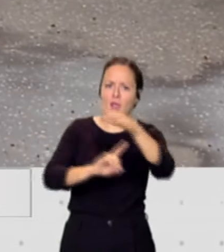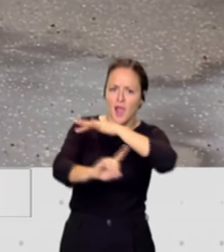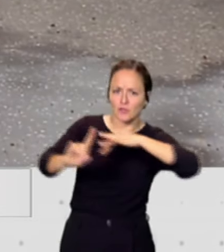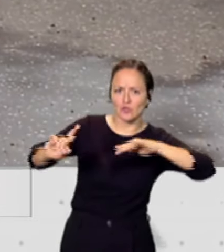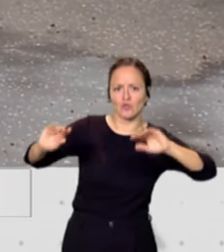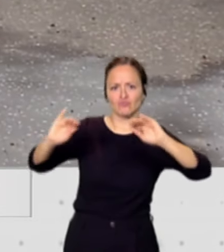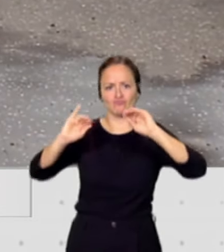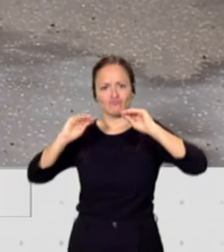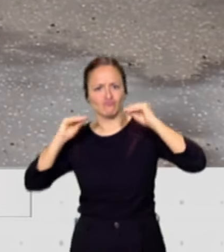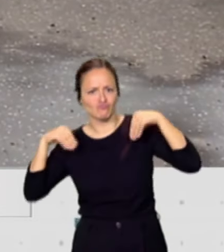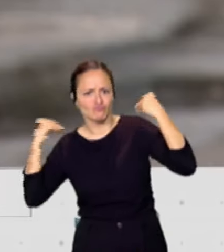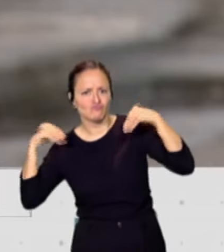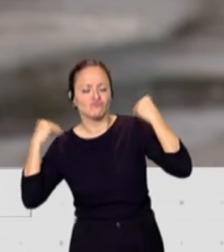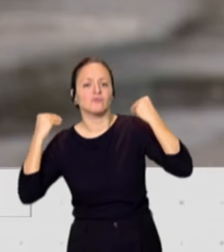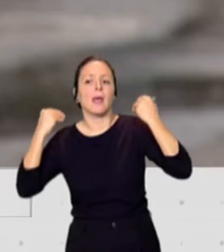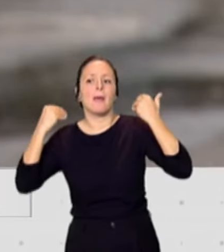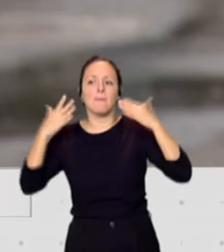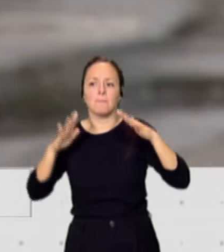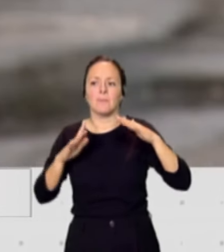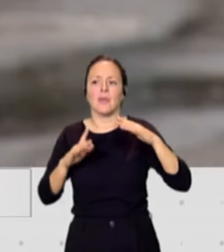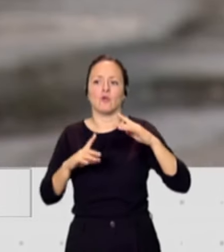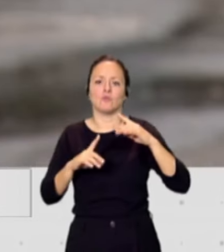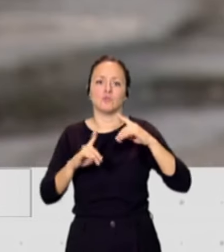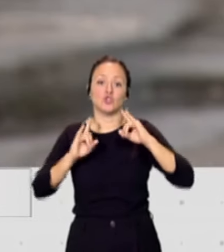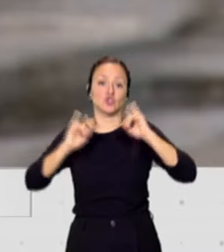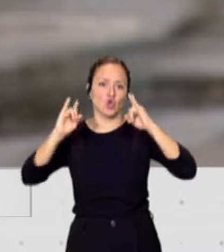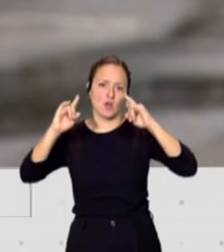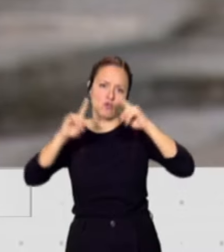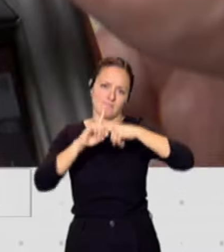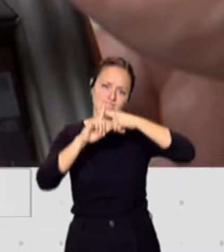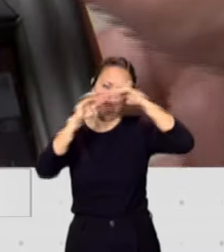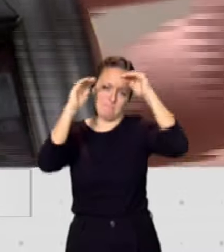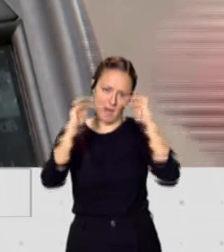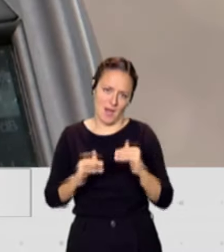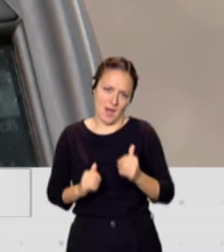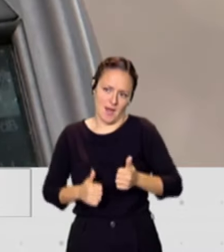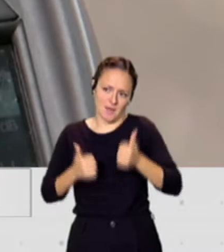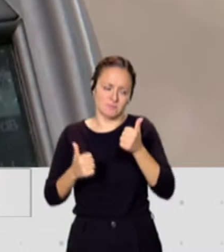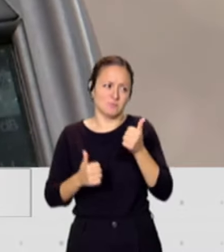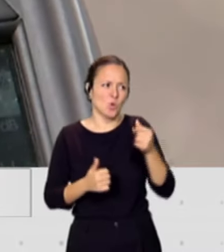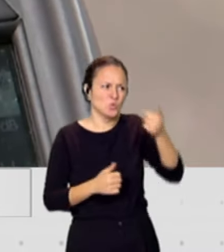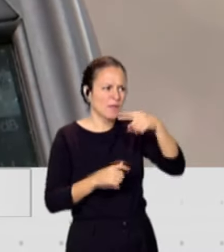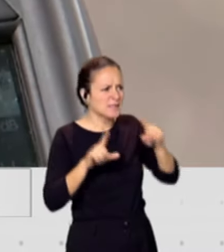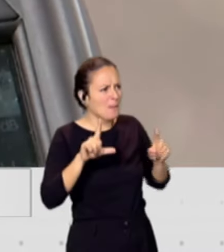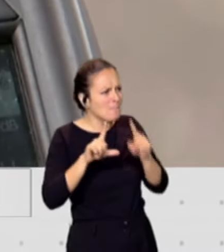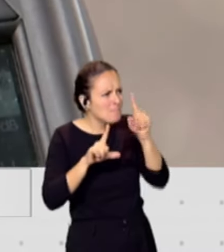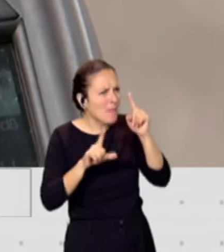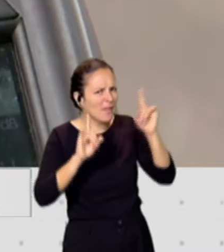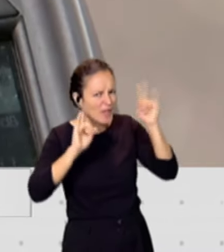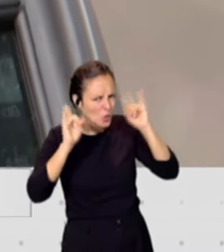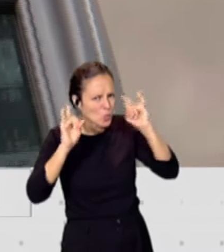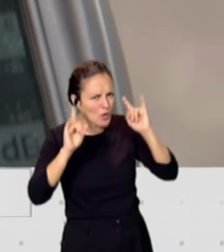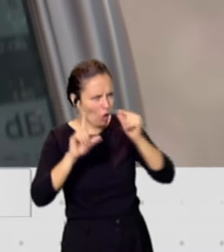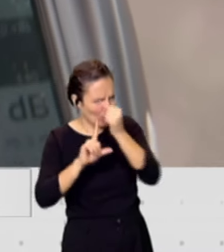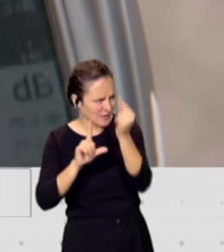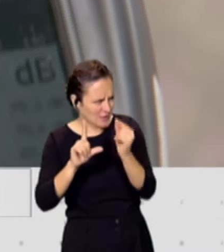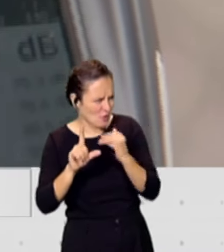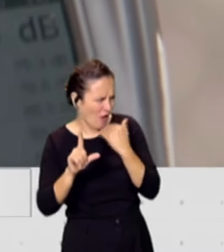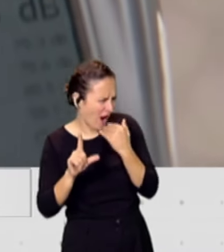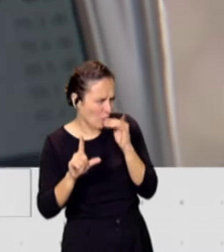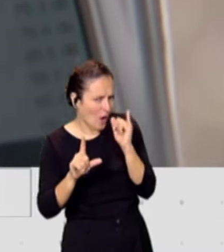todo pero con unos niveles de sonido más bajos hay diseñado quizás un mapa del ruido a nivel nacional para saber cuáles son